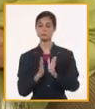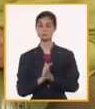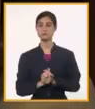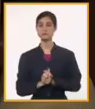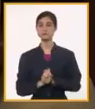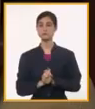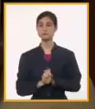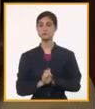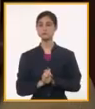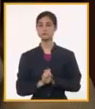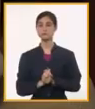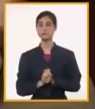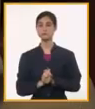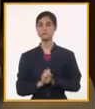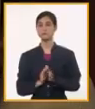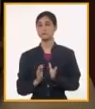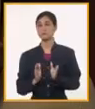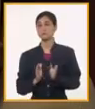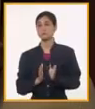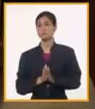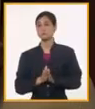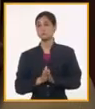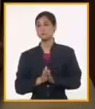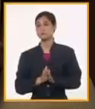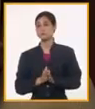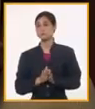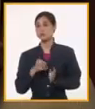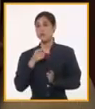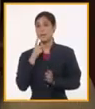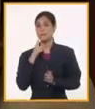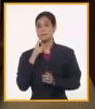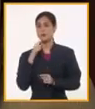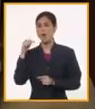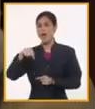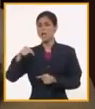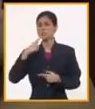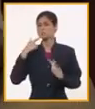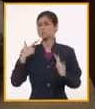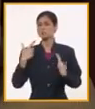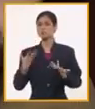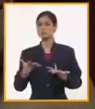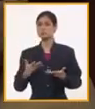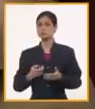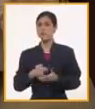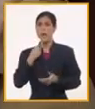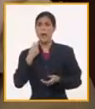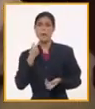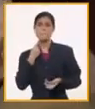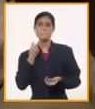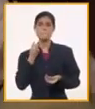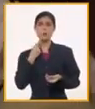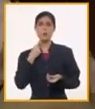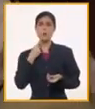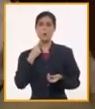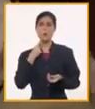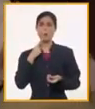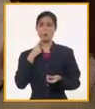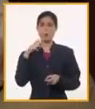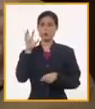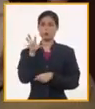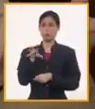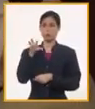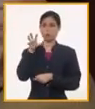Y bueno, ¿qué hace usted? Vaya, me empezó ahí a regañar y qué sé